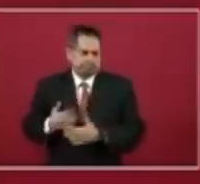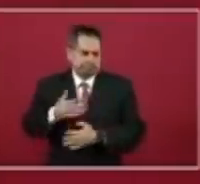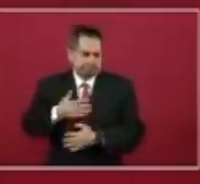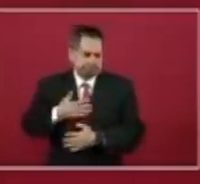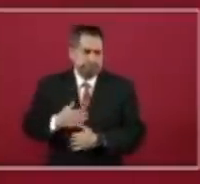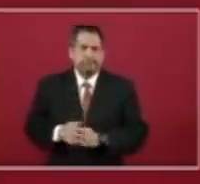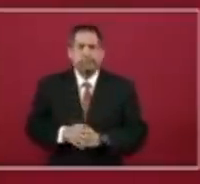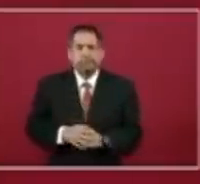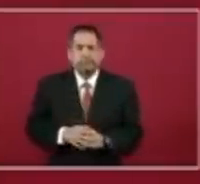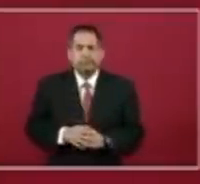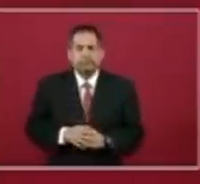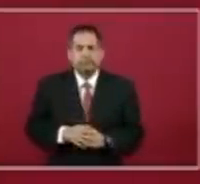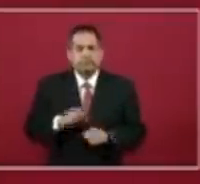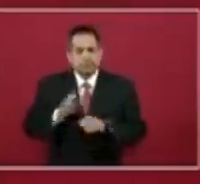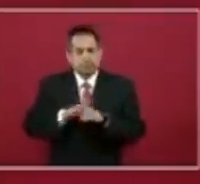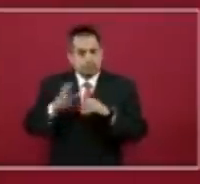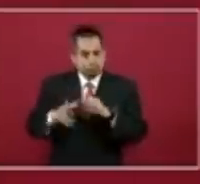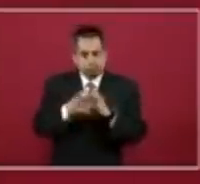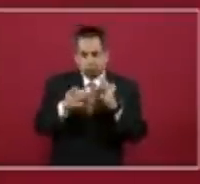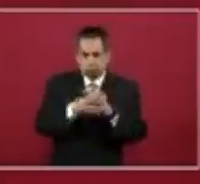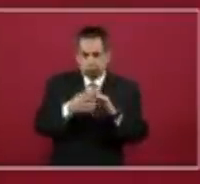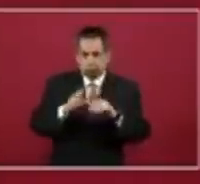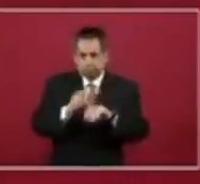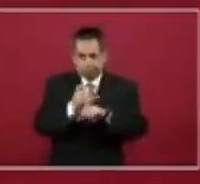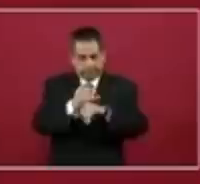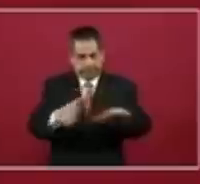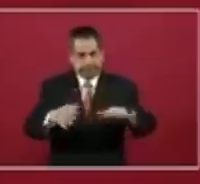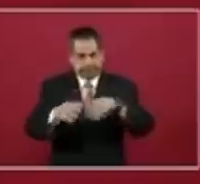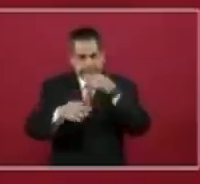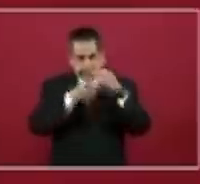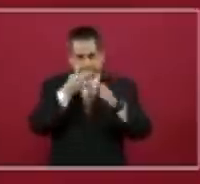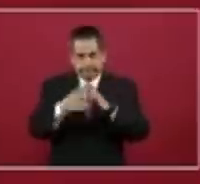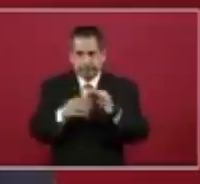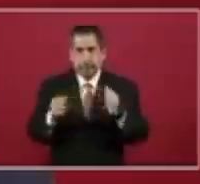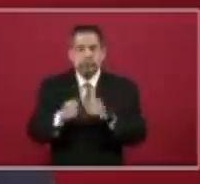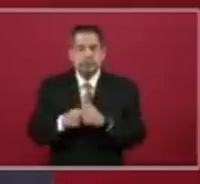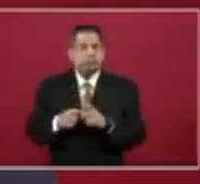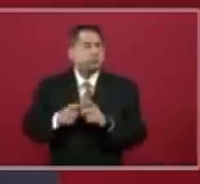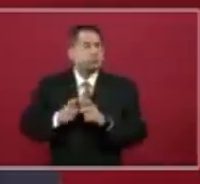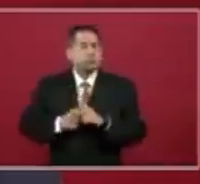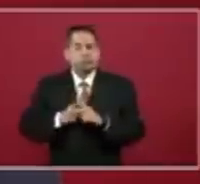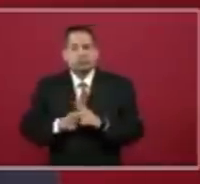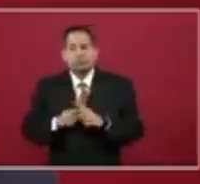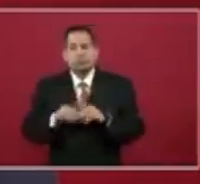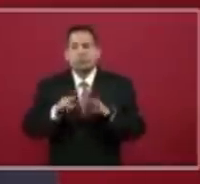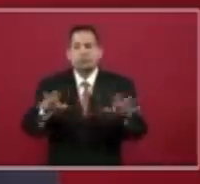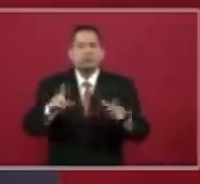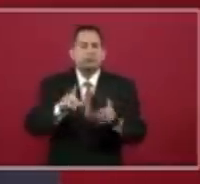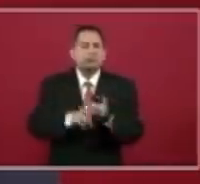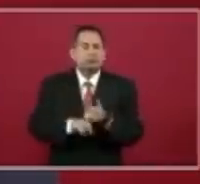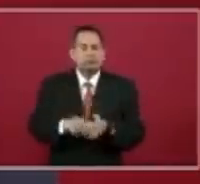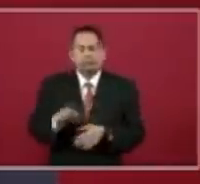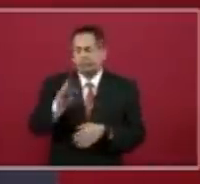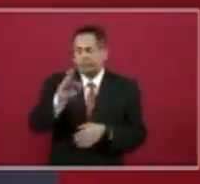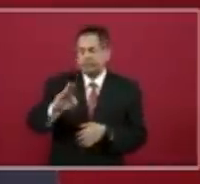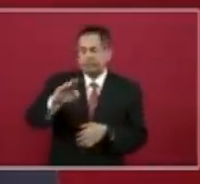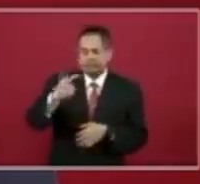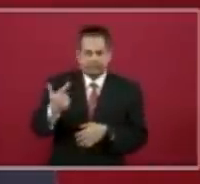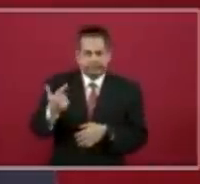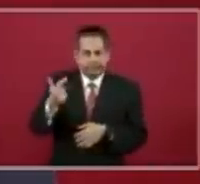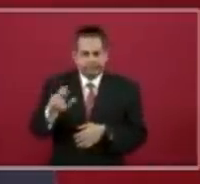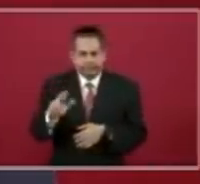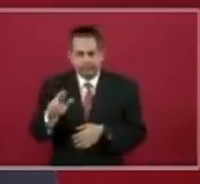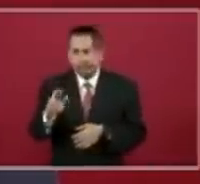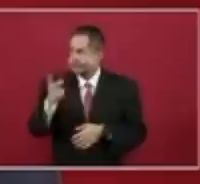a permitir complementar esta información con datos públicos de la Fiscalía General de